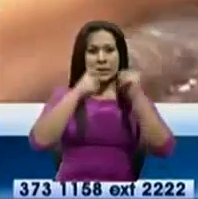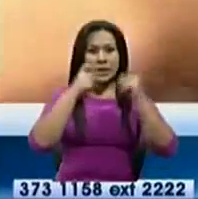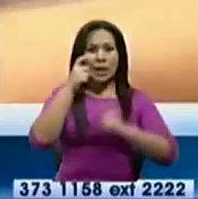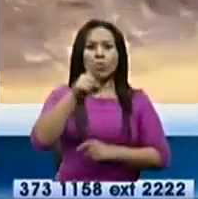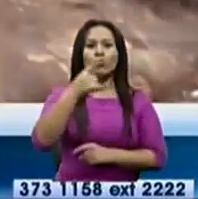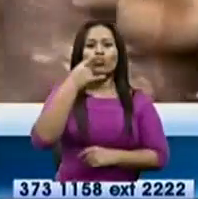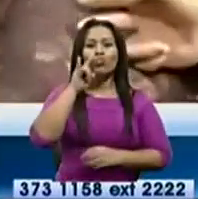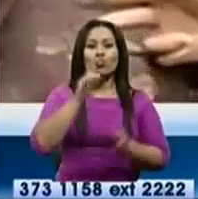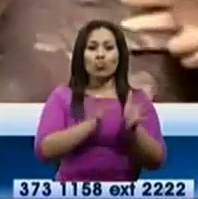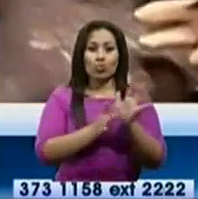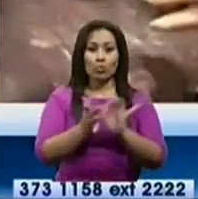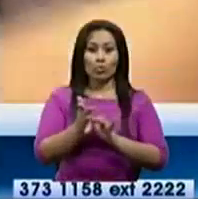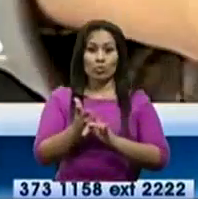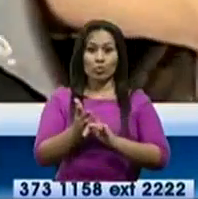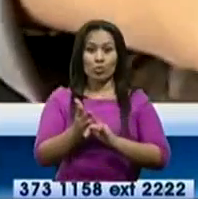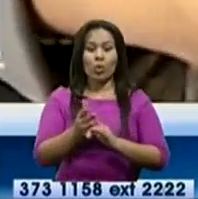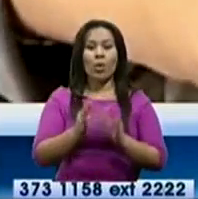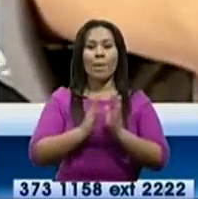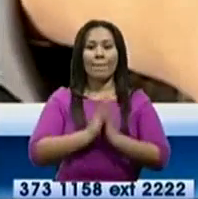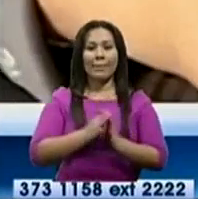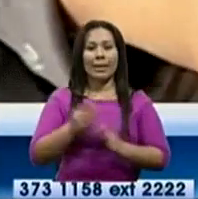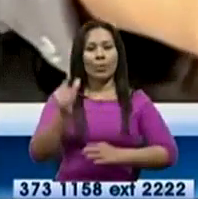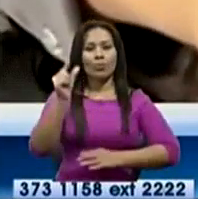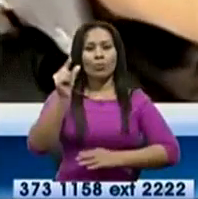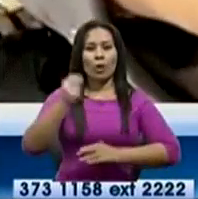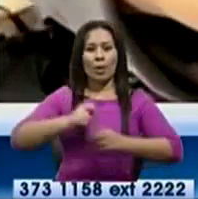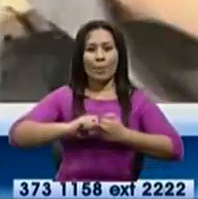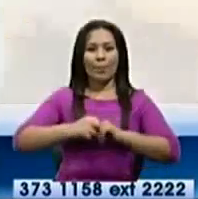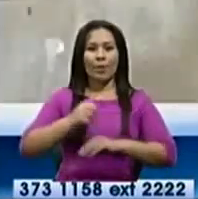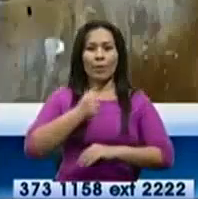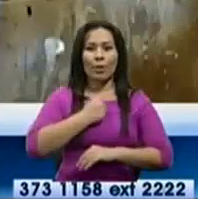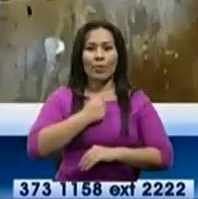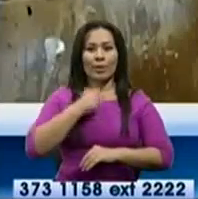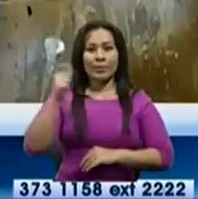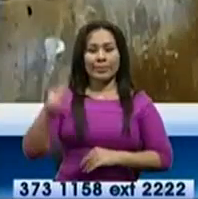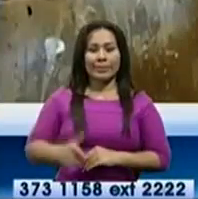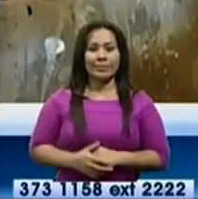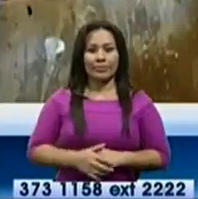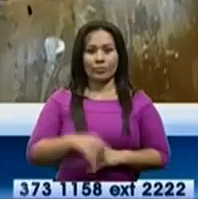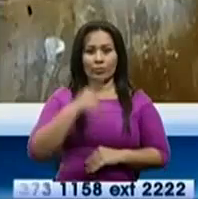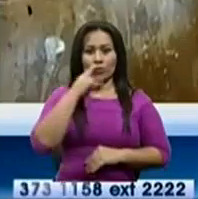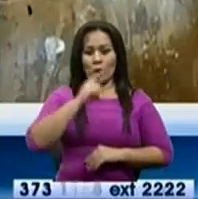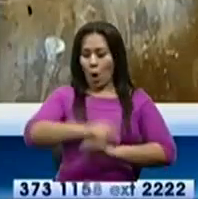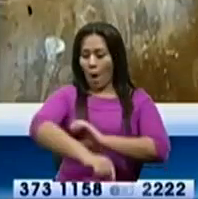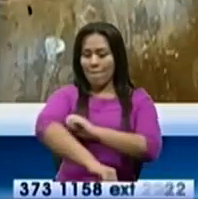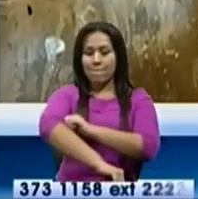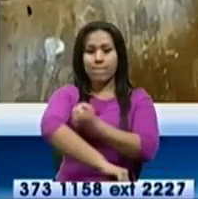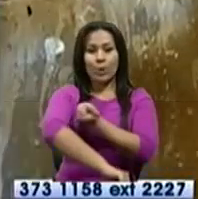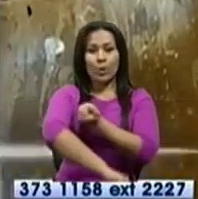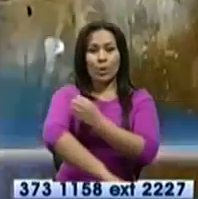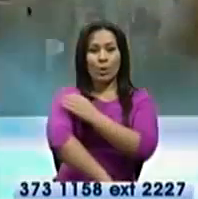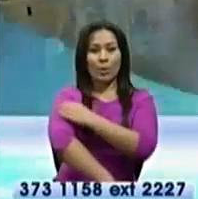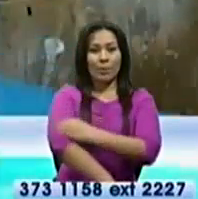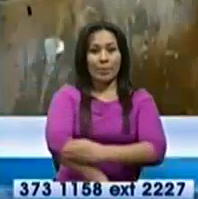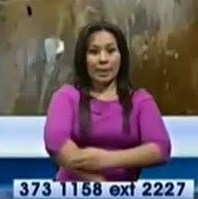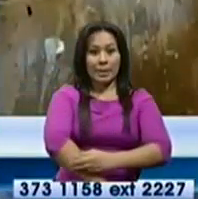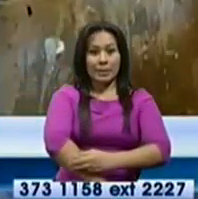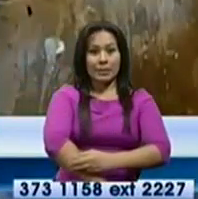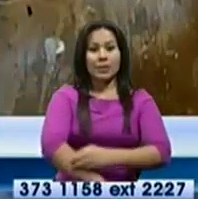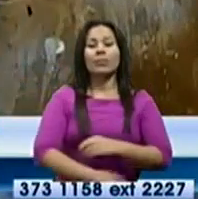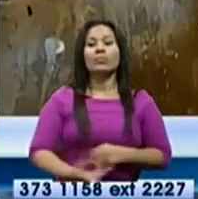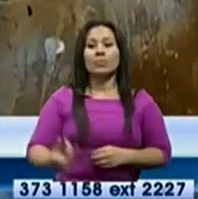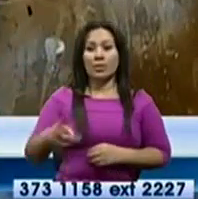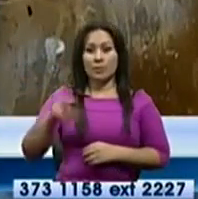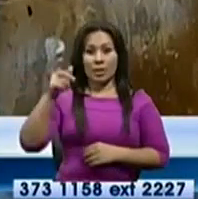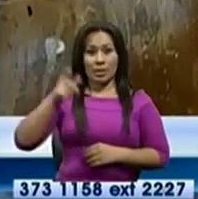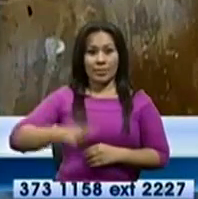un niño Jesús que hizo una pequeña travesura con su propietario. El niñito se rompió el brazo. Y la persona